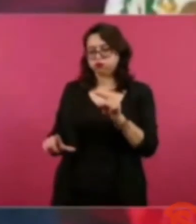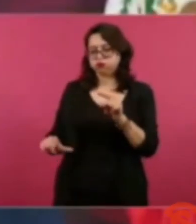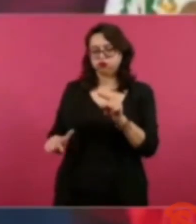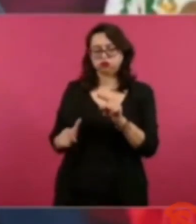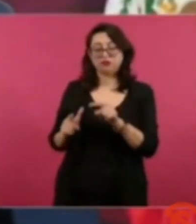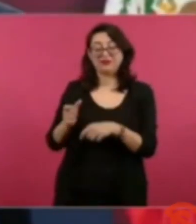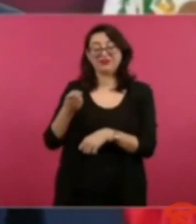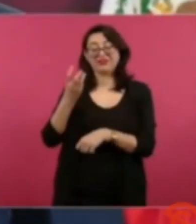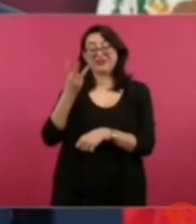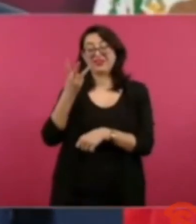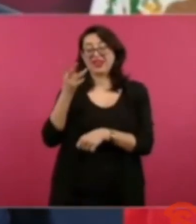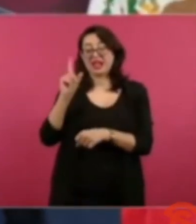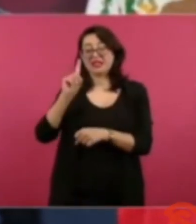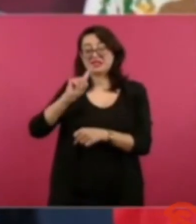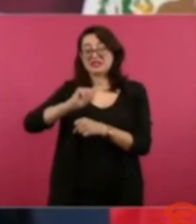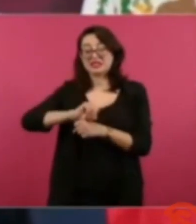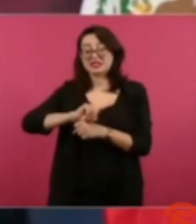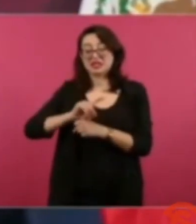sobrevuelo